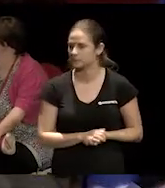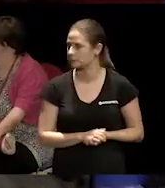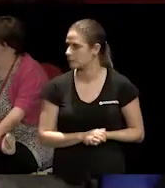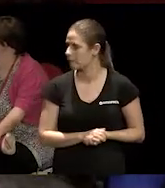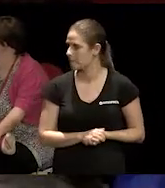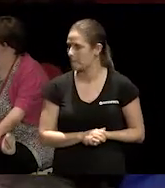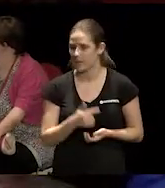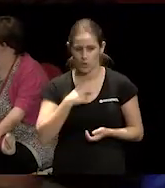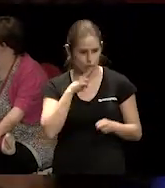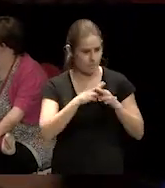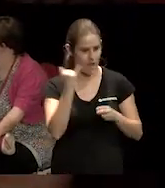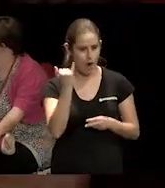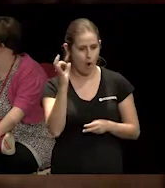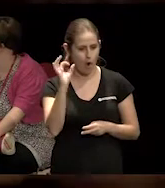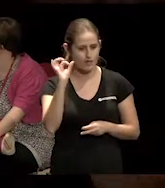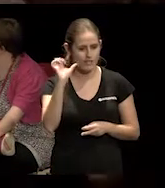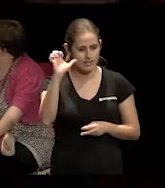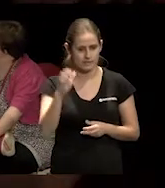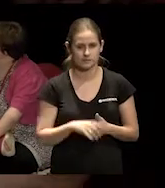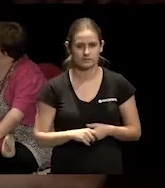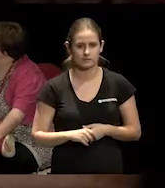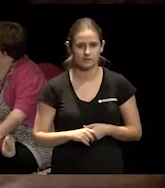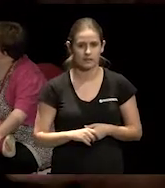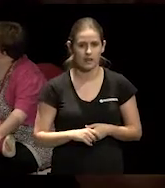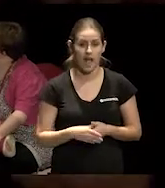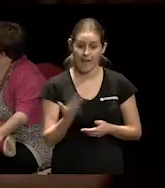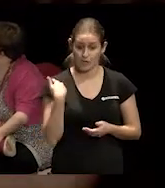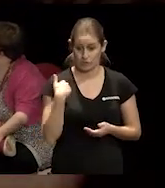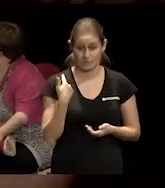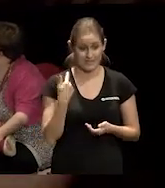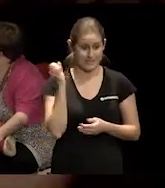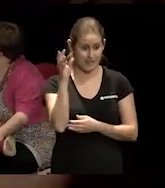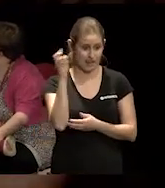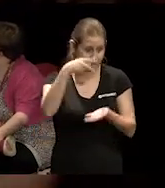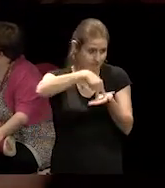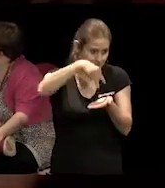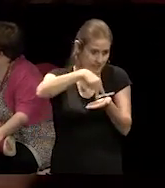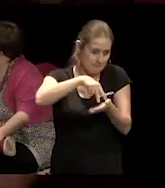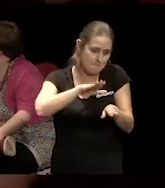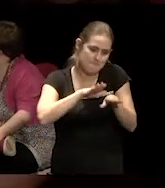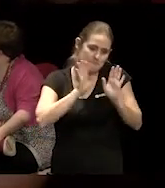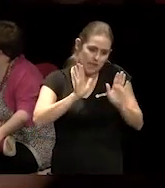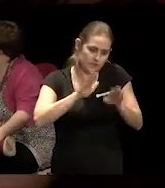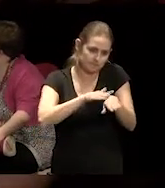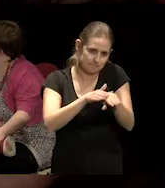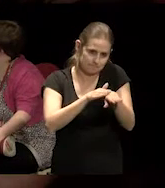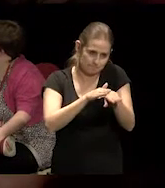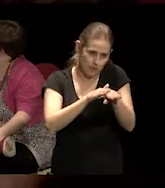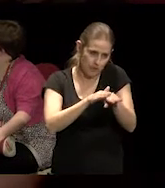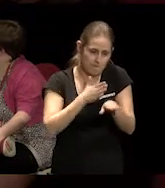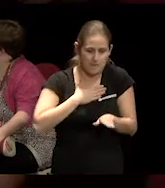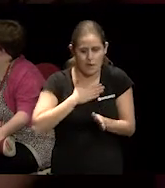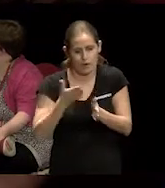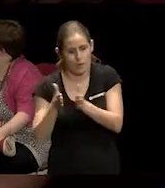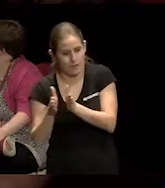Bueno, yo me llamo José, tenía que haber estado dando la charla, pero la verdad es que me alegro porque la han dado mejor que